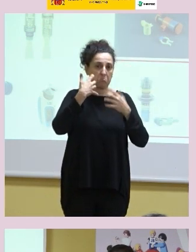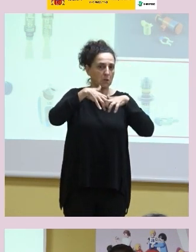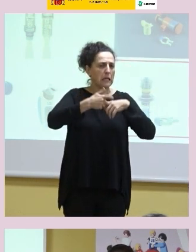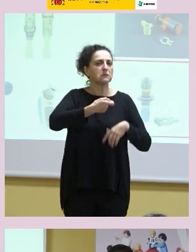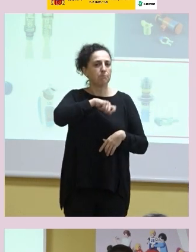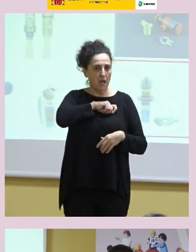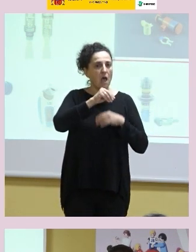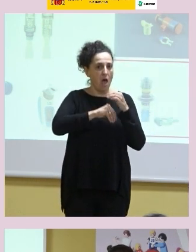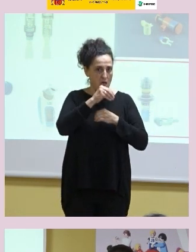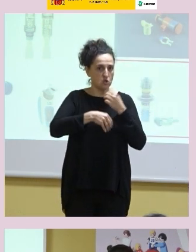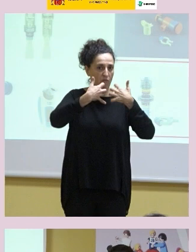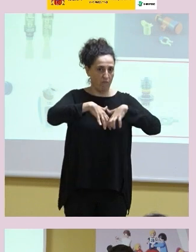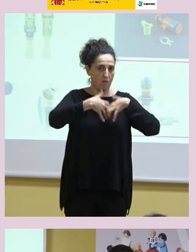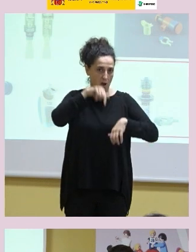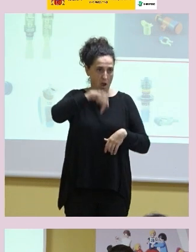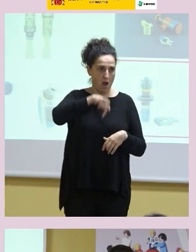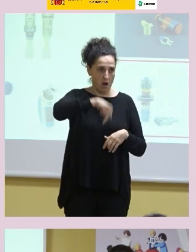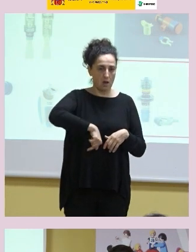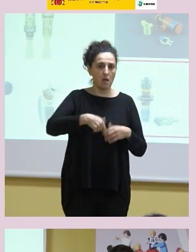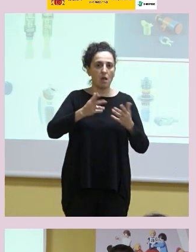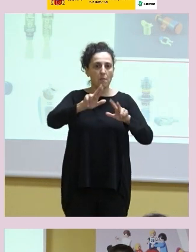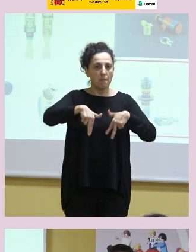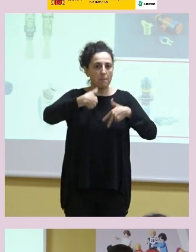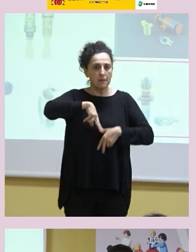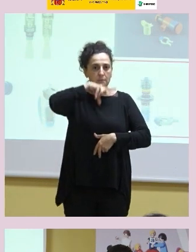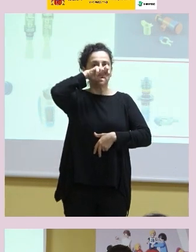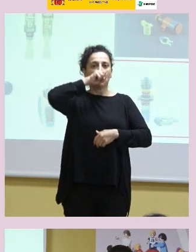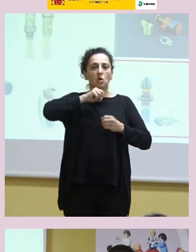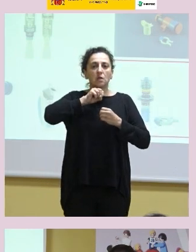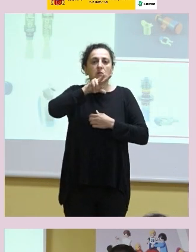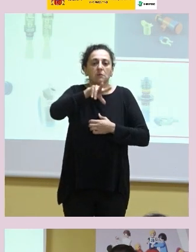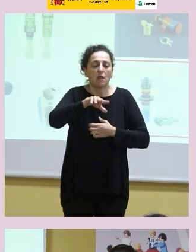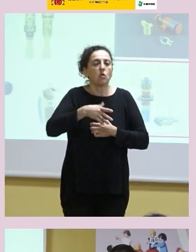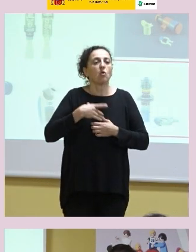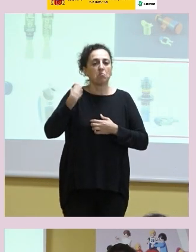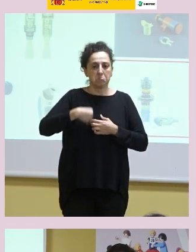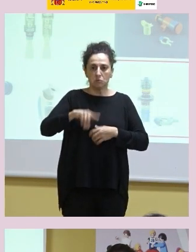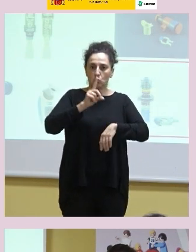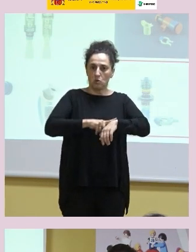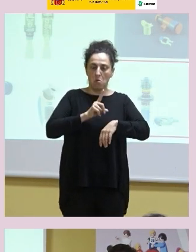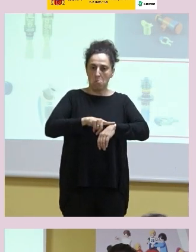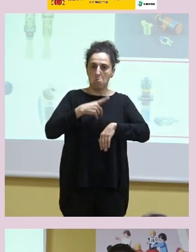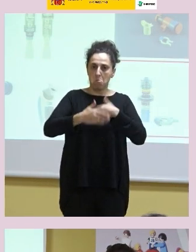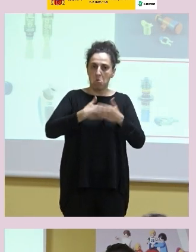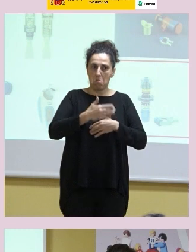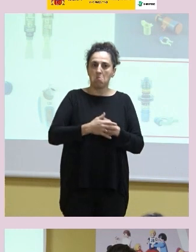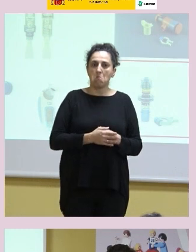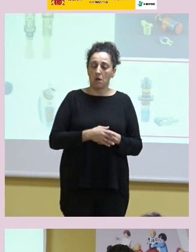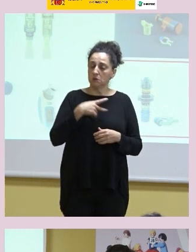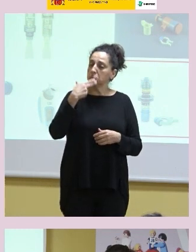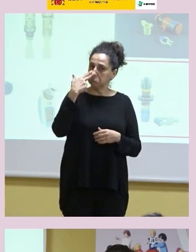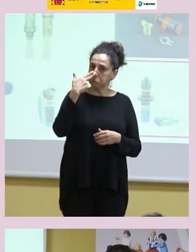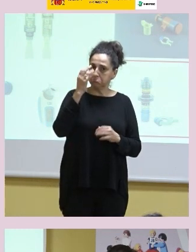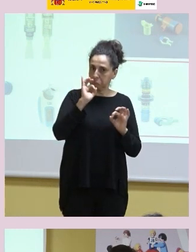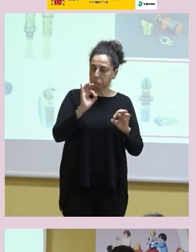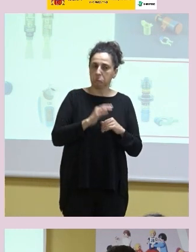Barcelona. Nos permite trabajar inspiración y expiración al mismo tiempo, por lo tanto es un dispositivo bastante